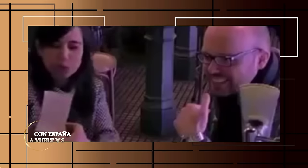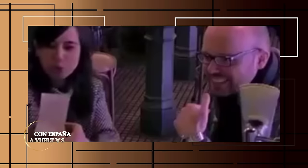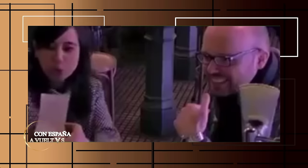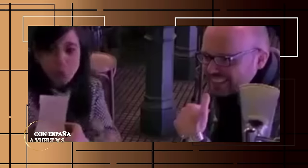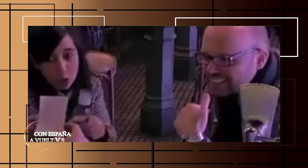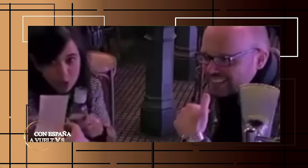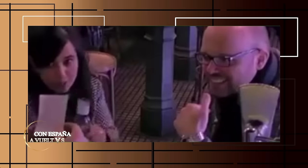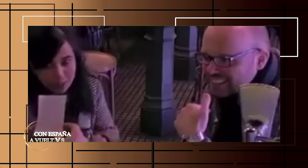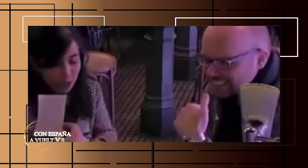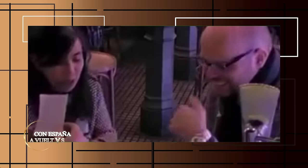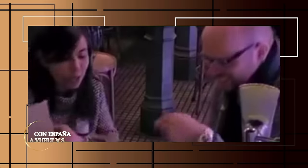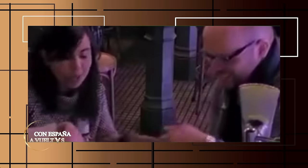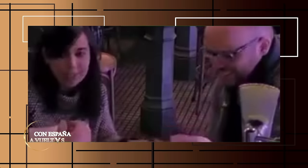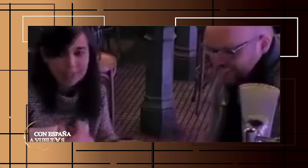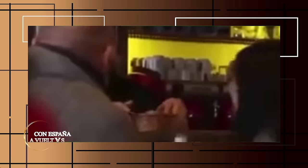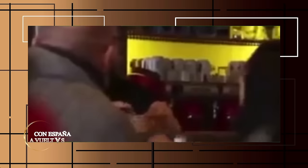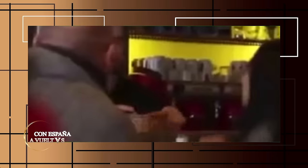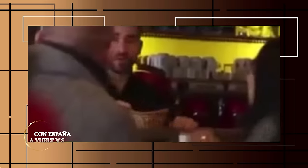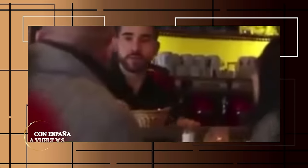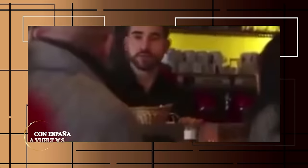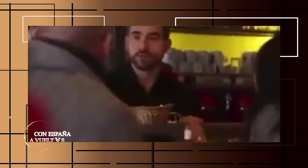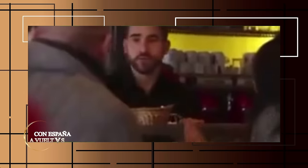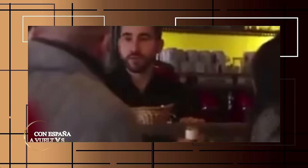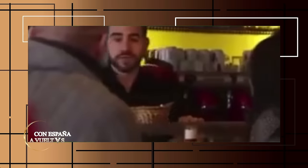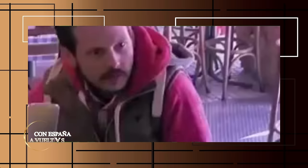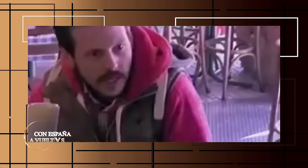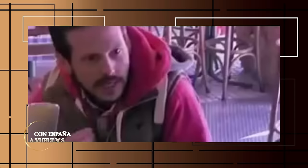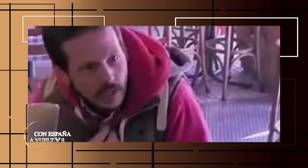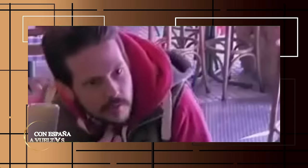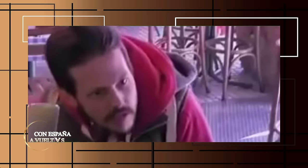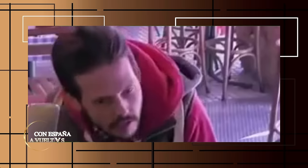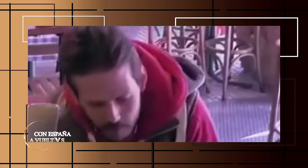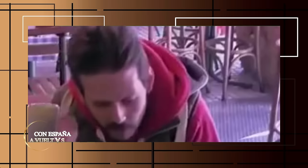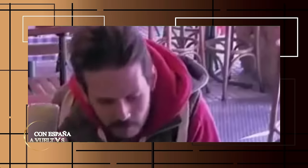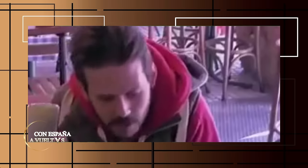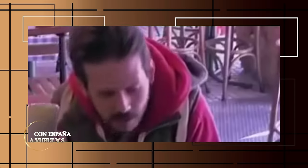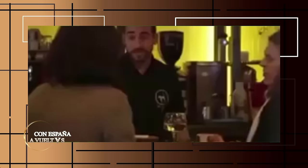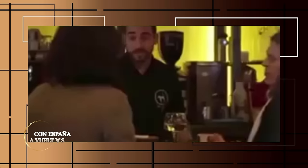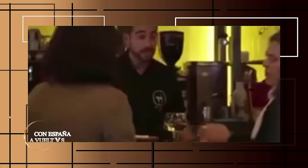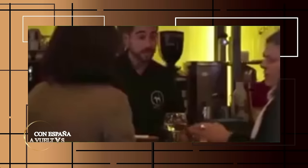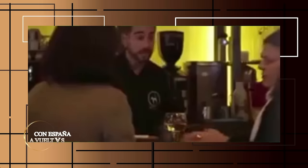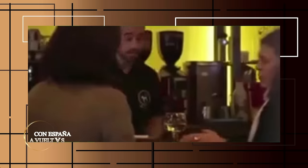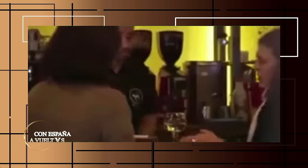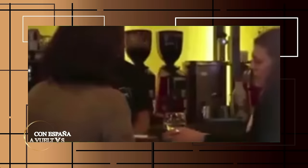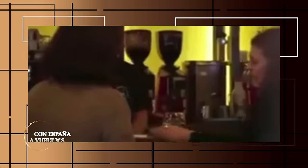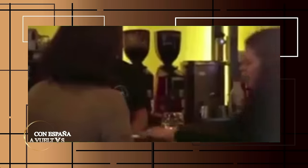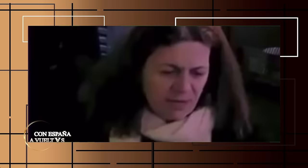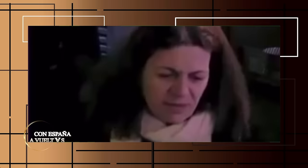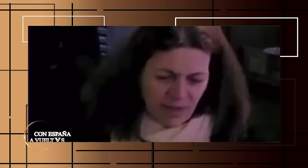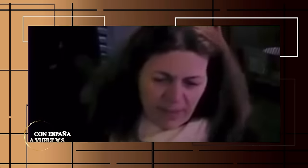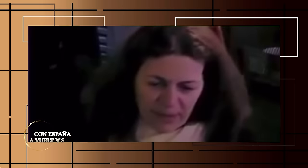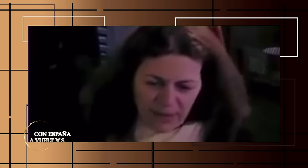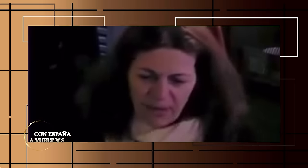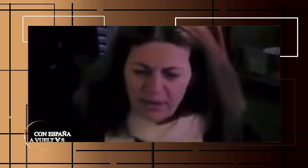anterior? Nosotros estamos pagando un agua y una caña. Ya, pero funcionamos así. ¿Qué más funcionamos? No es mía. Tiene que pagar alguien. Nunca en mi